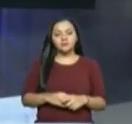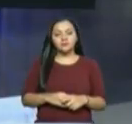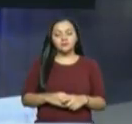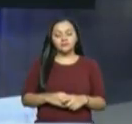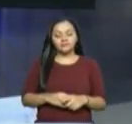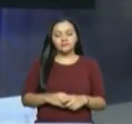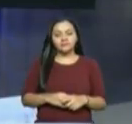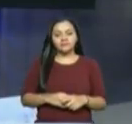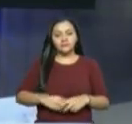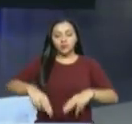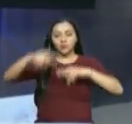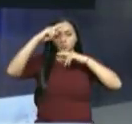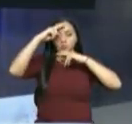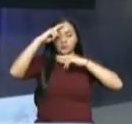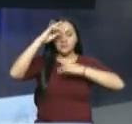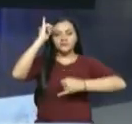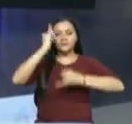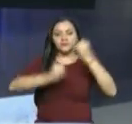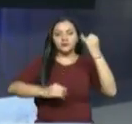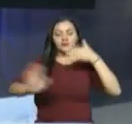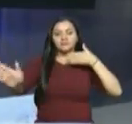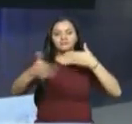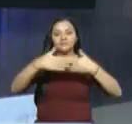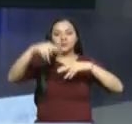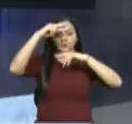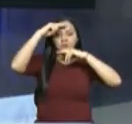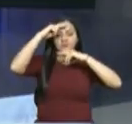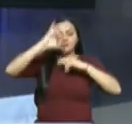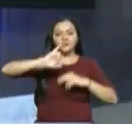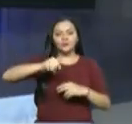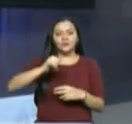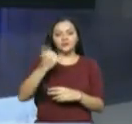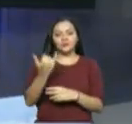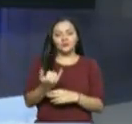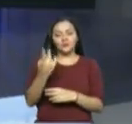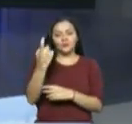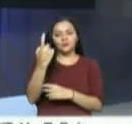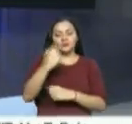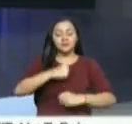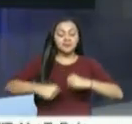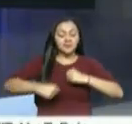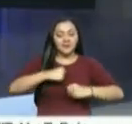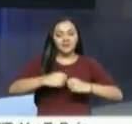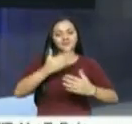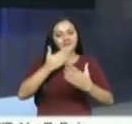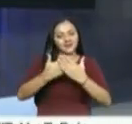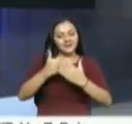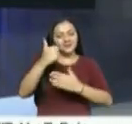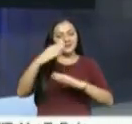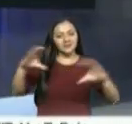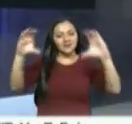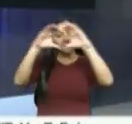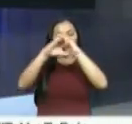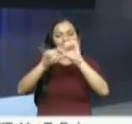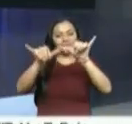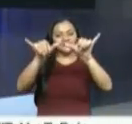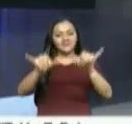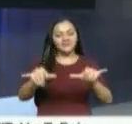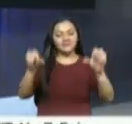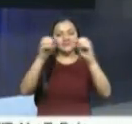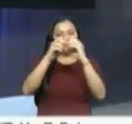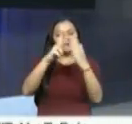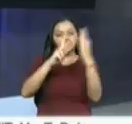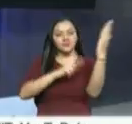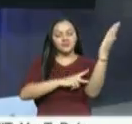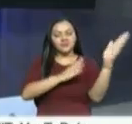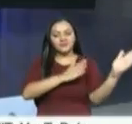Y con estas noticias finalizamos un noticiero ciudadano de este jueves 11 de mayo. Que tengan una excelente noche. Quédese con la